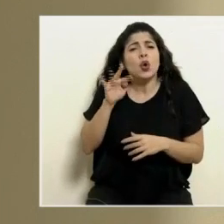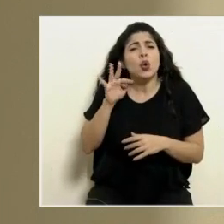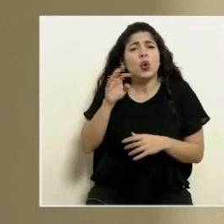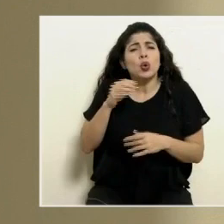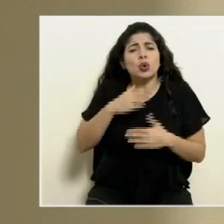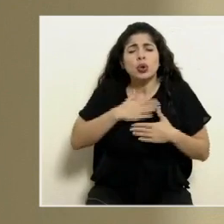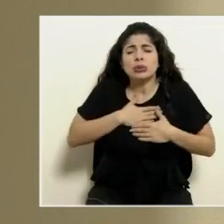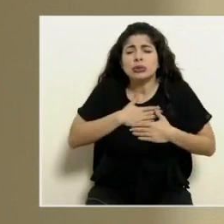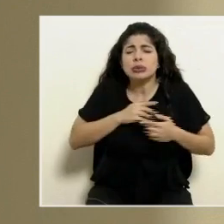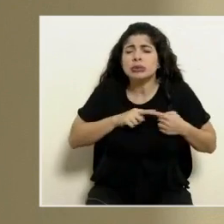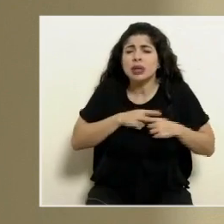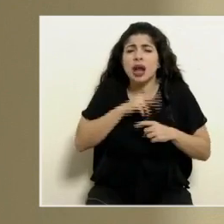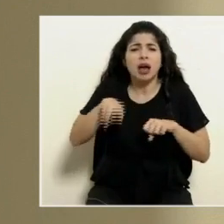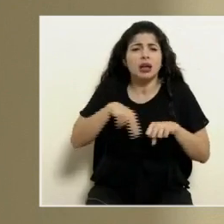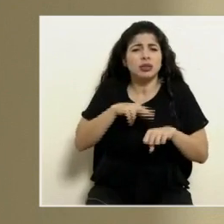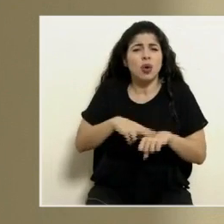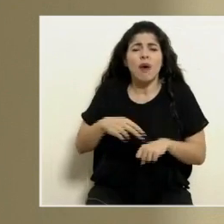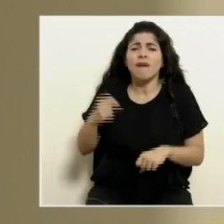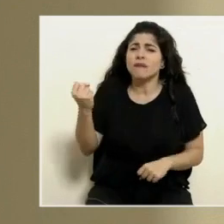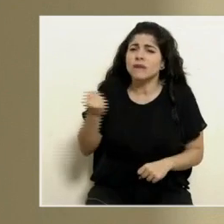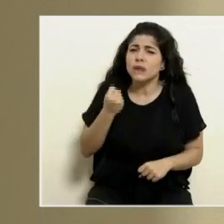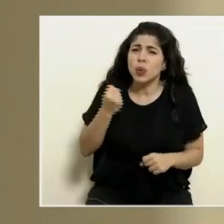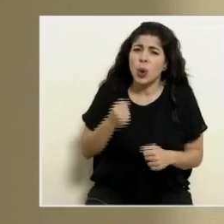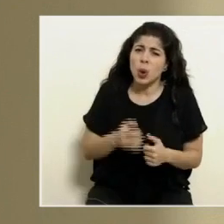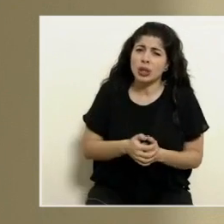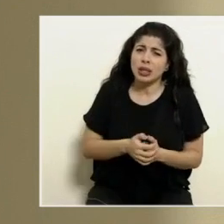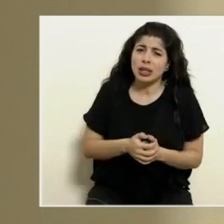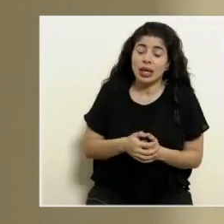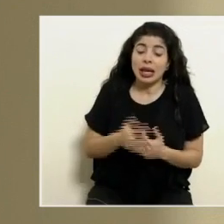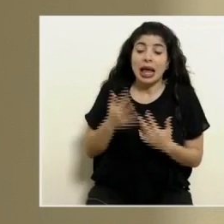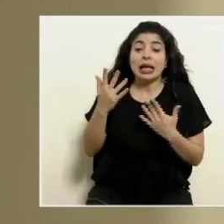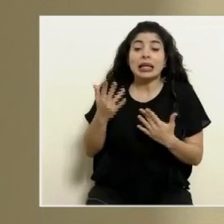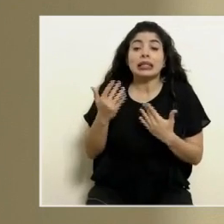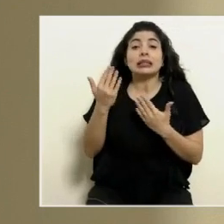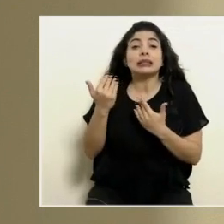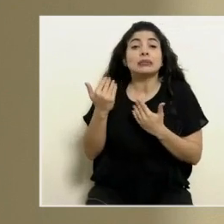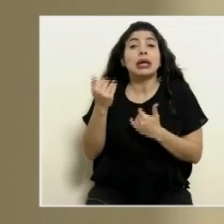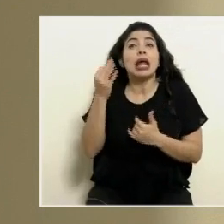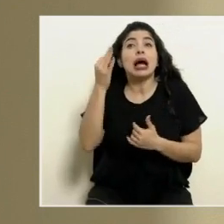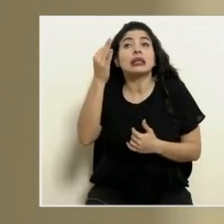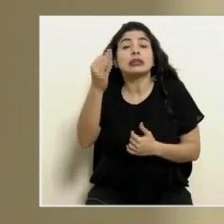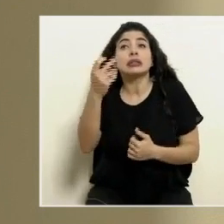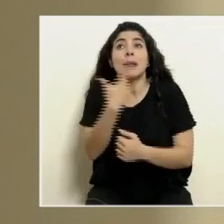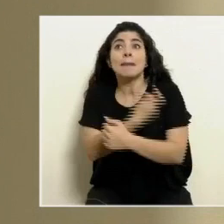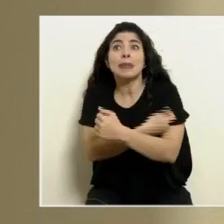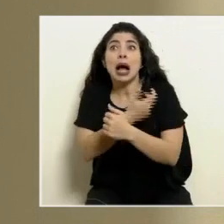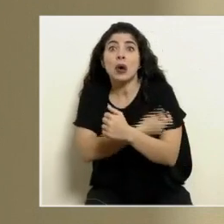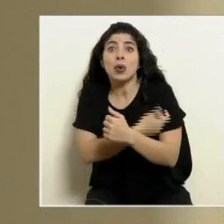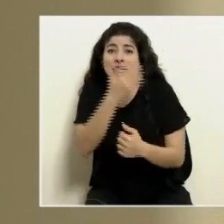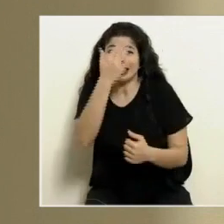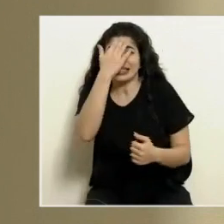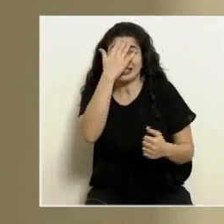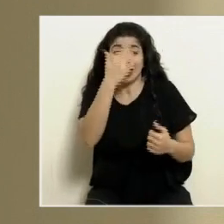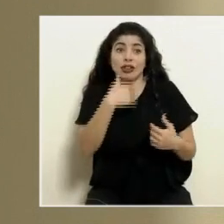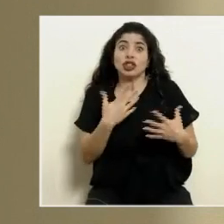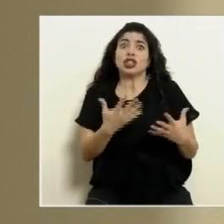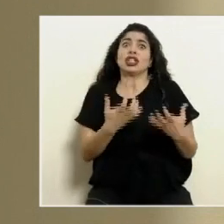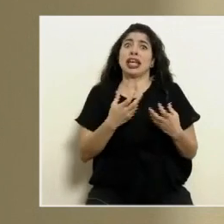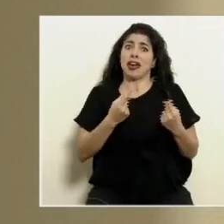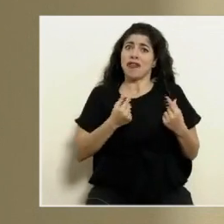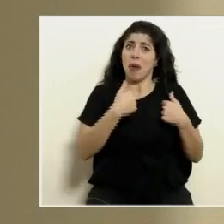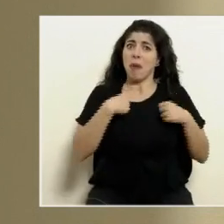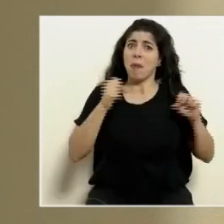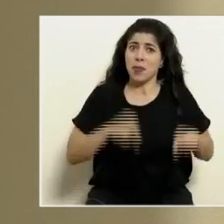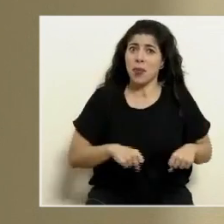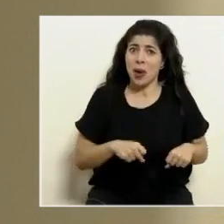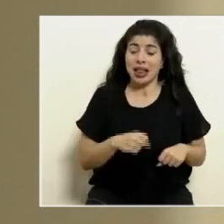muy fuerte, y claro que es dentro de la esperanza de la vacunación y saber que no podemos avanzar con toda la velocidad que quisiéramos, porque si